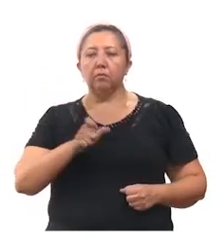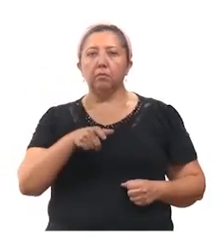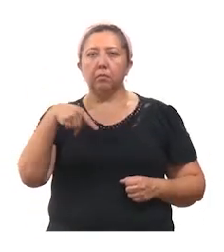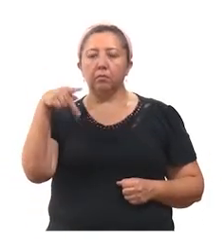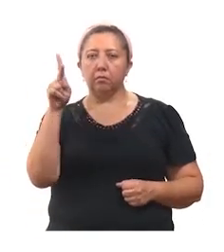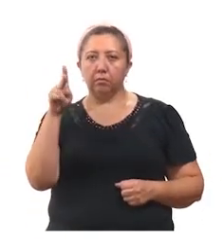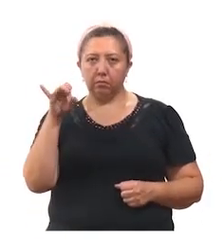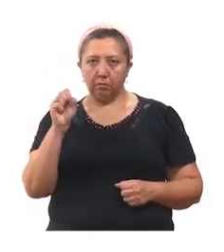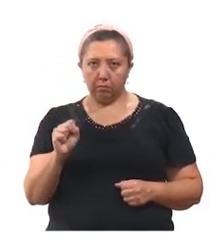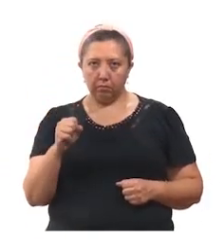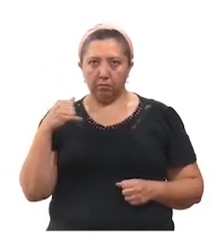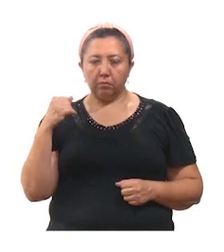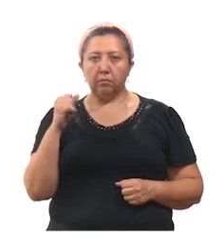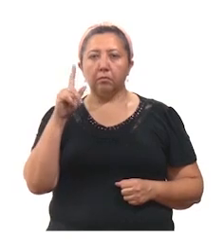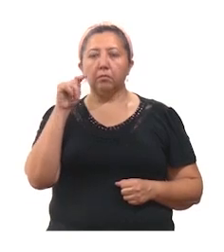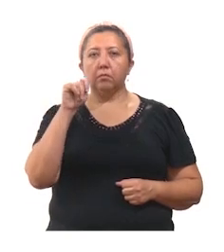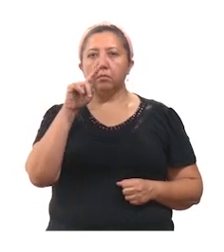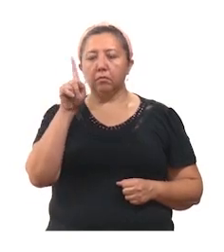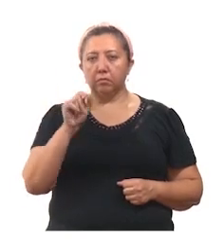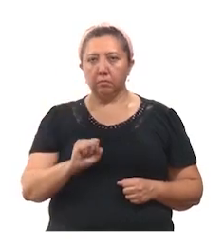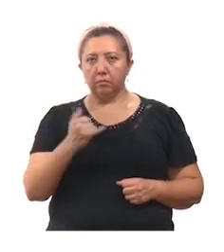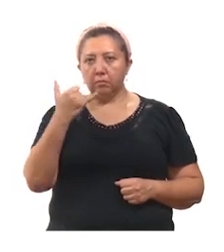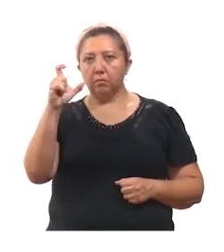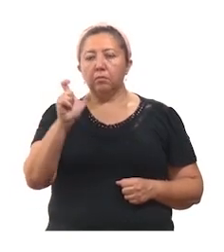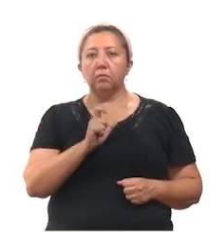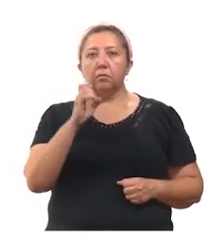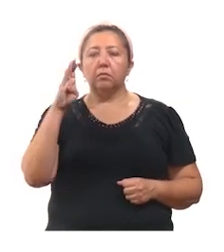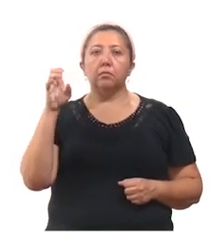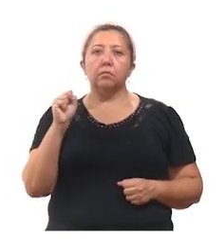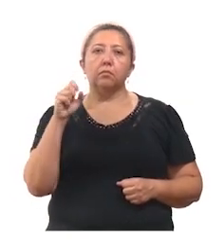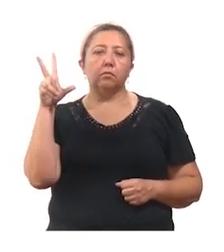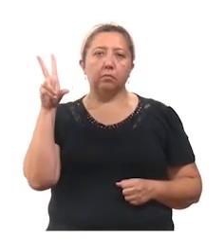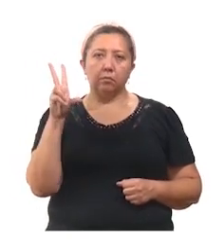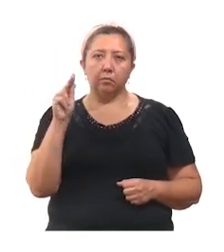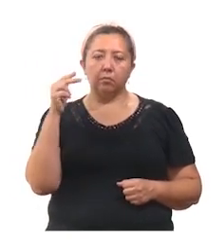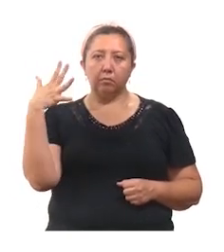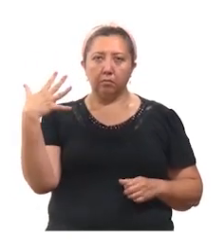Tixcocop, Tzucacap, Xochel y Yaxcabá. De los